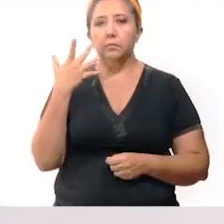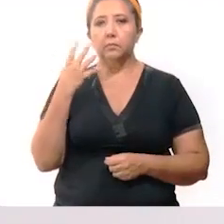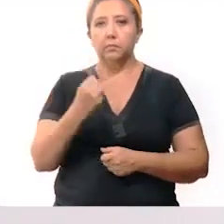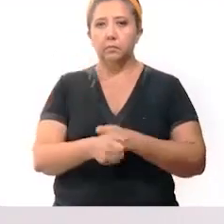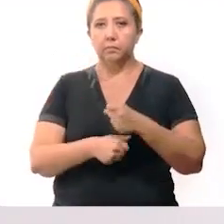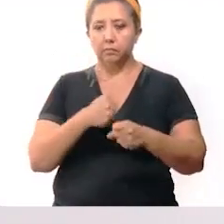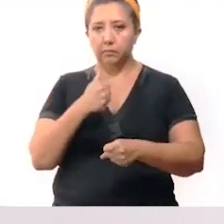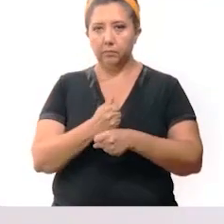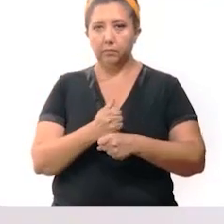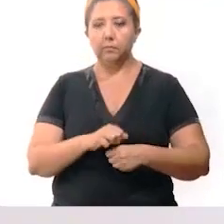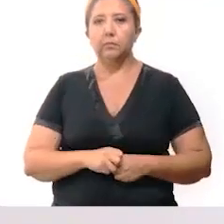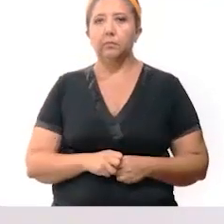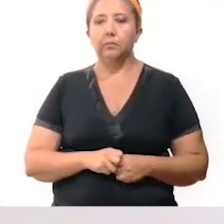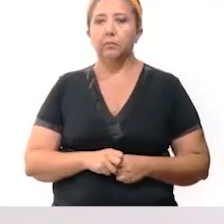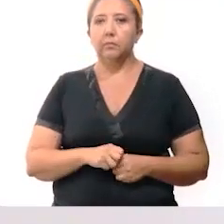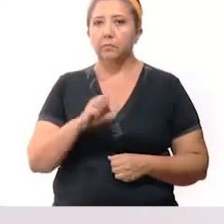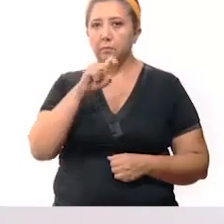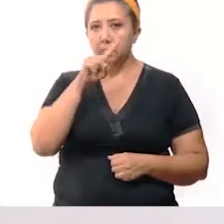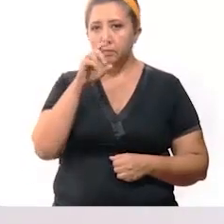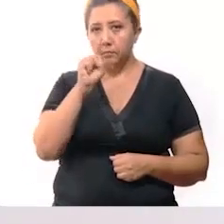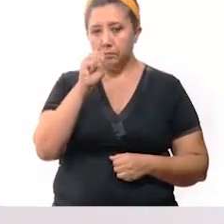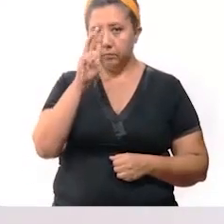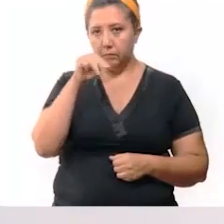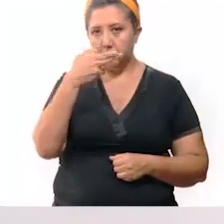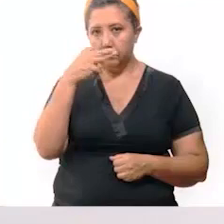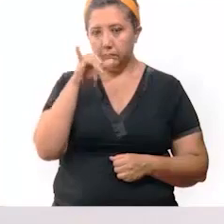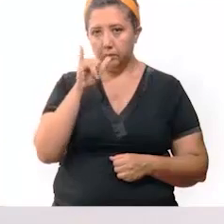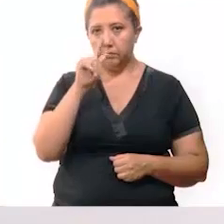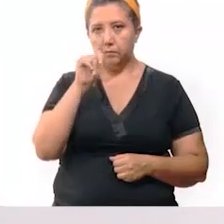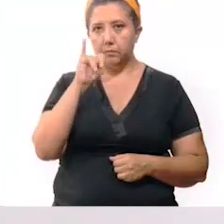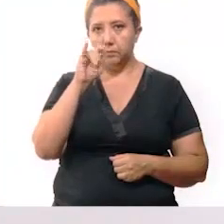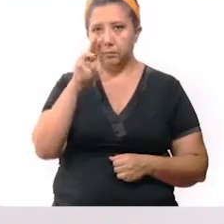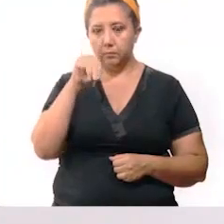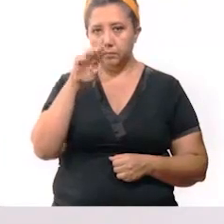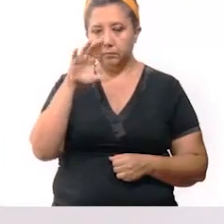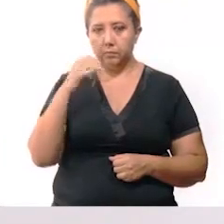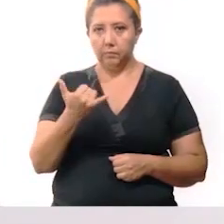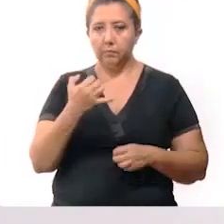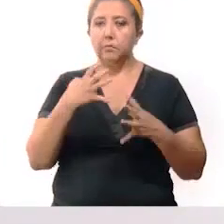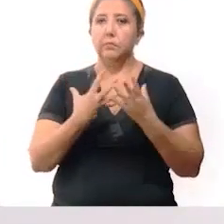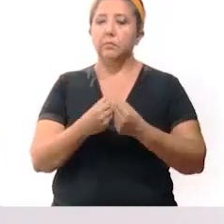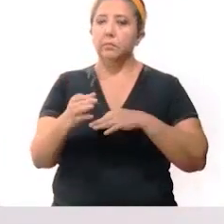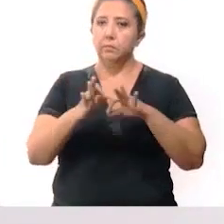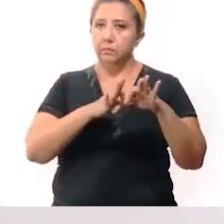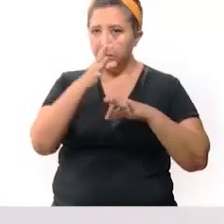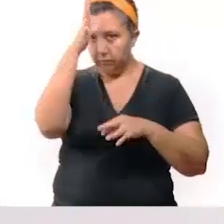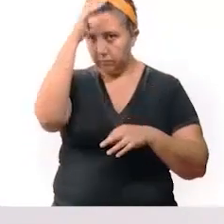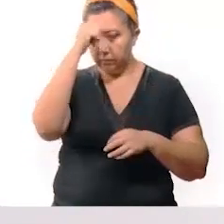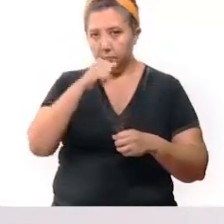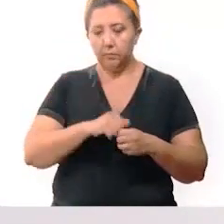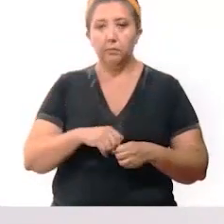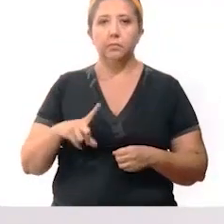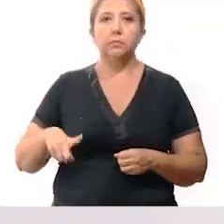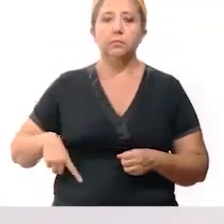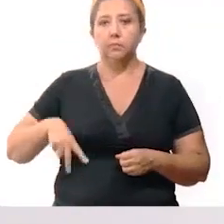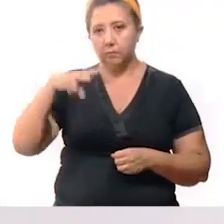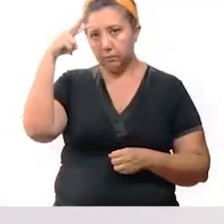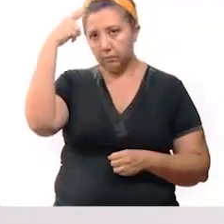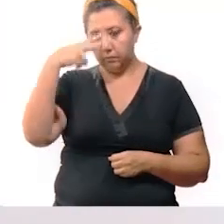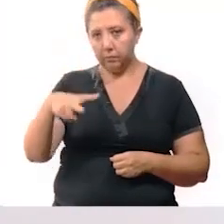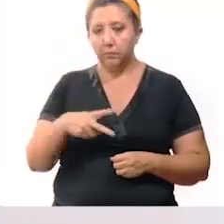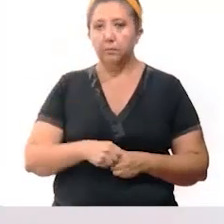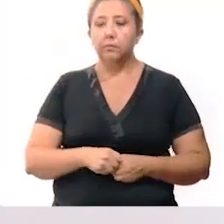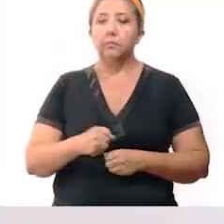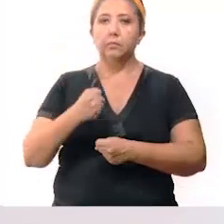a 59 años de edad en Samajil, Tixpehual y Timucuy. Estamos trabajando coordinadamente con el gobierno federal